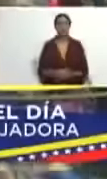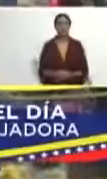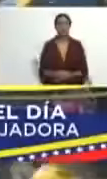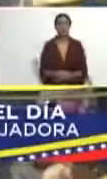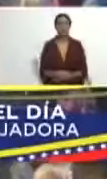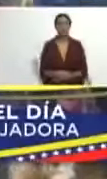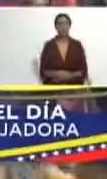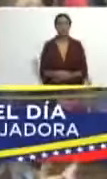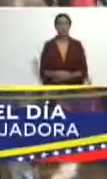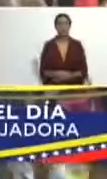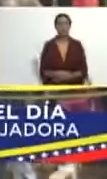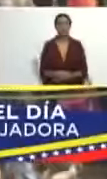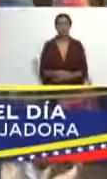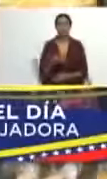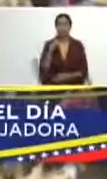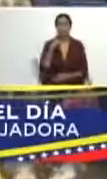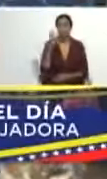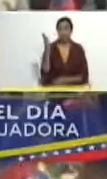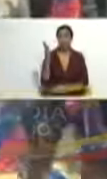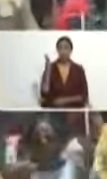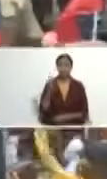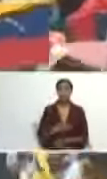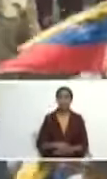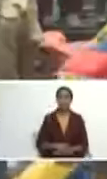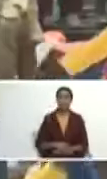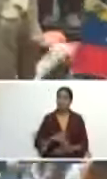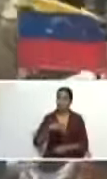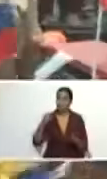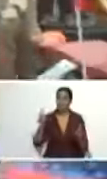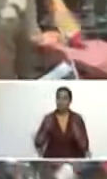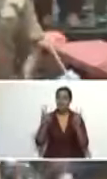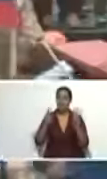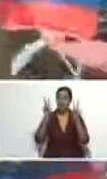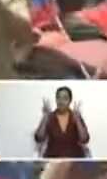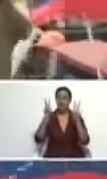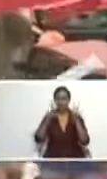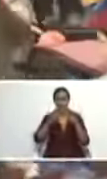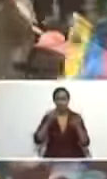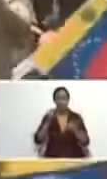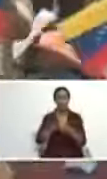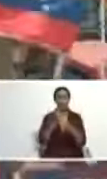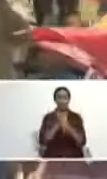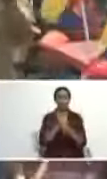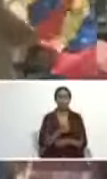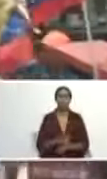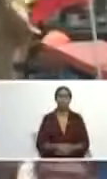No. Si ayudas, ¡que viva la clase obrera de Guayana!